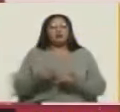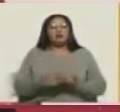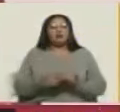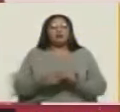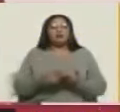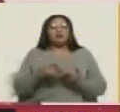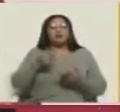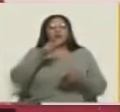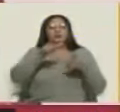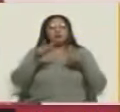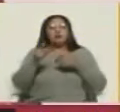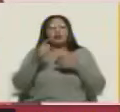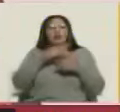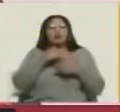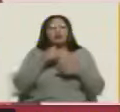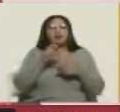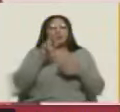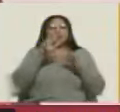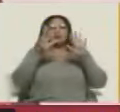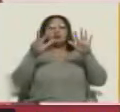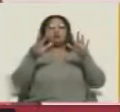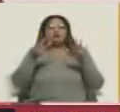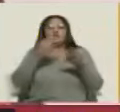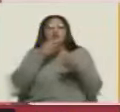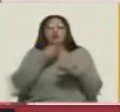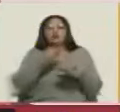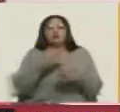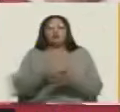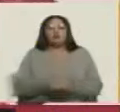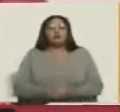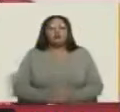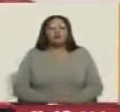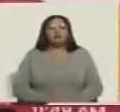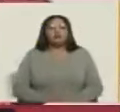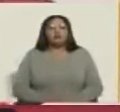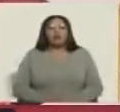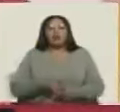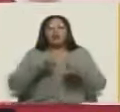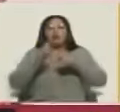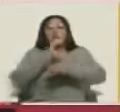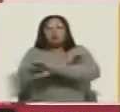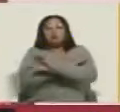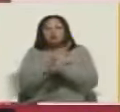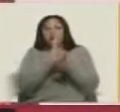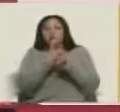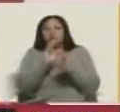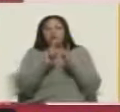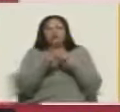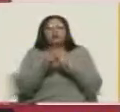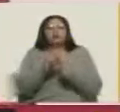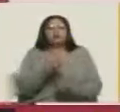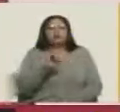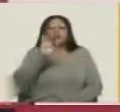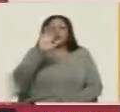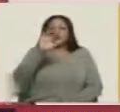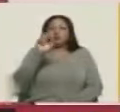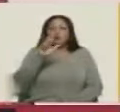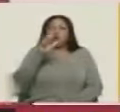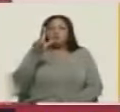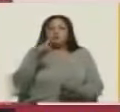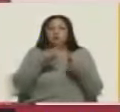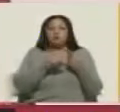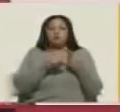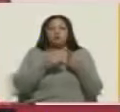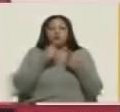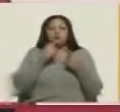las elecciones del 28 de diciembre, es domingo? Mire, en las fechas hubo fechas desde el 5 de julio. Yo